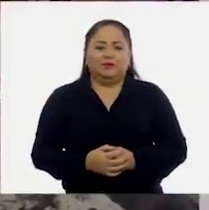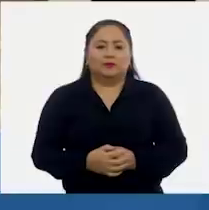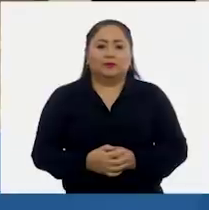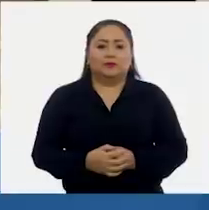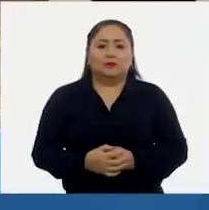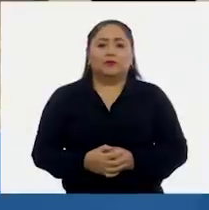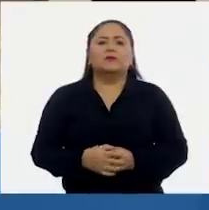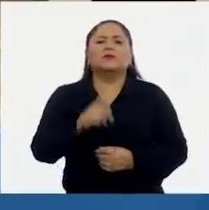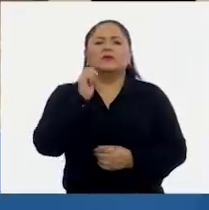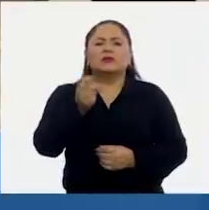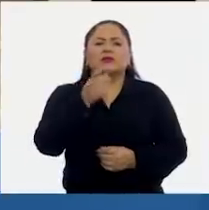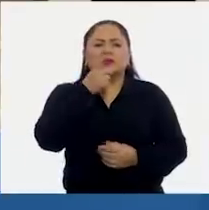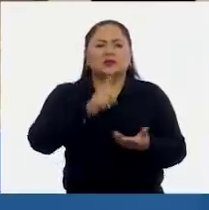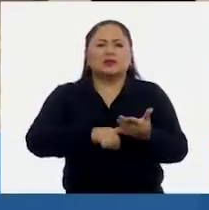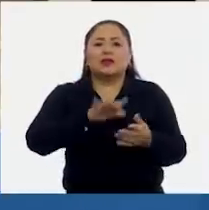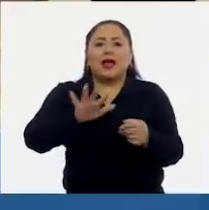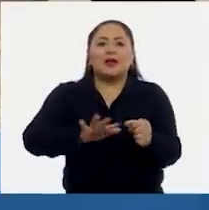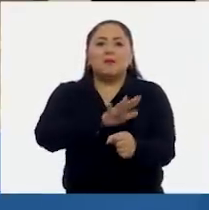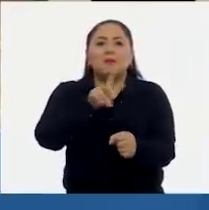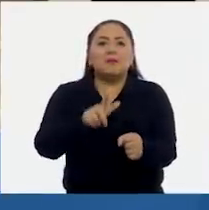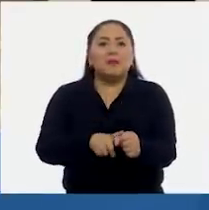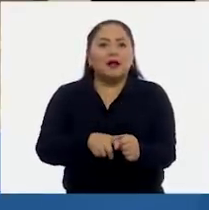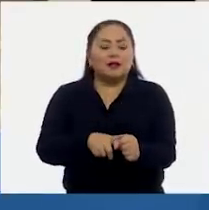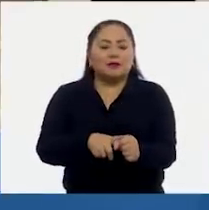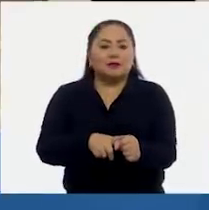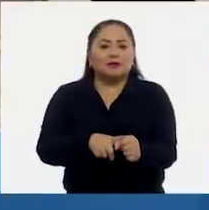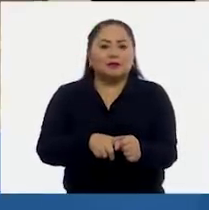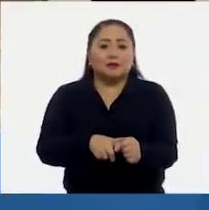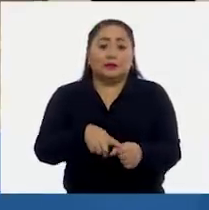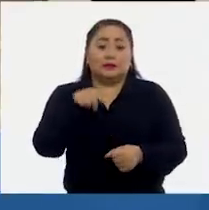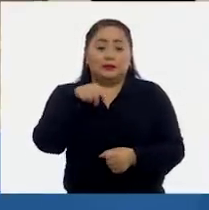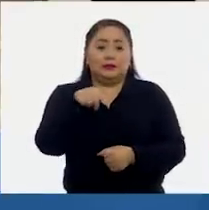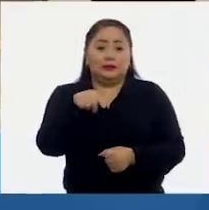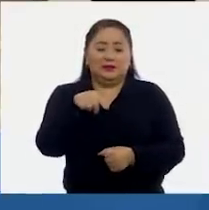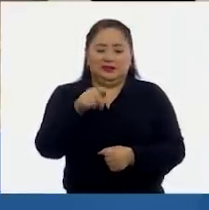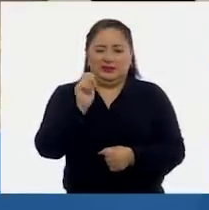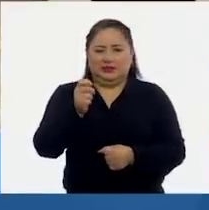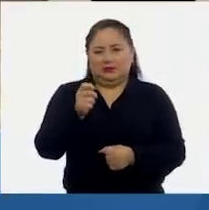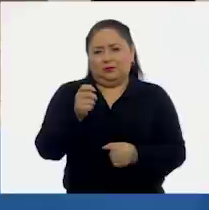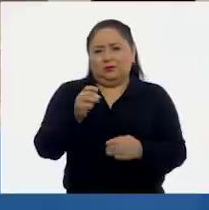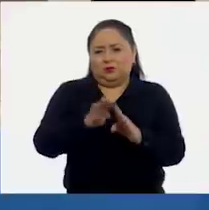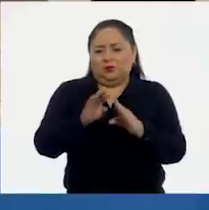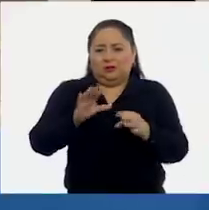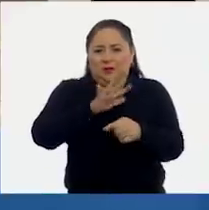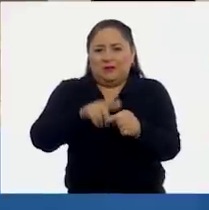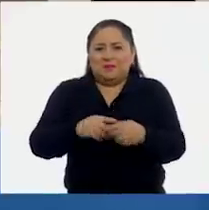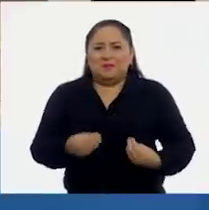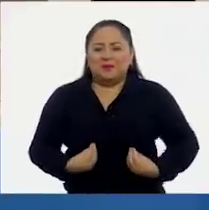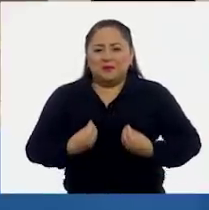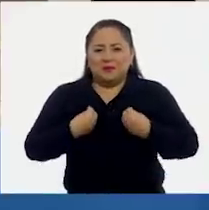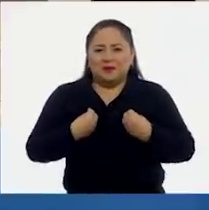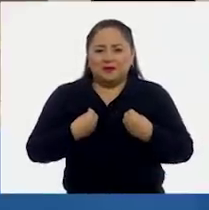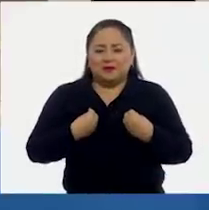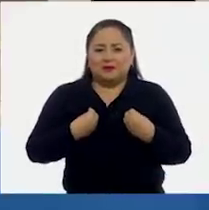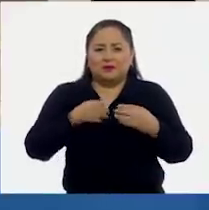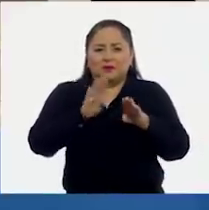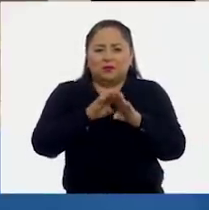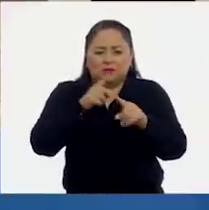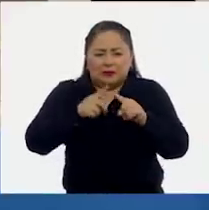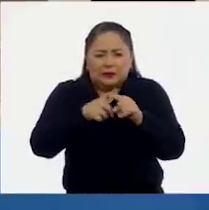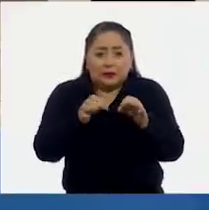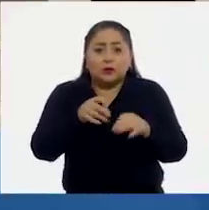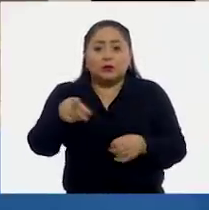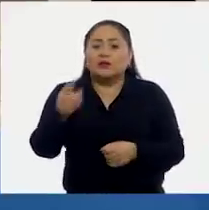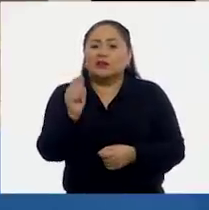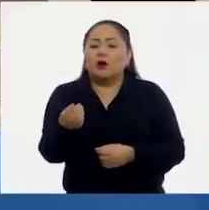El siguiente reino es el reino de los animales. Estos organismos o estos seres vivos son multicelulares. No